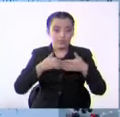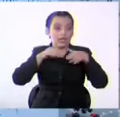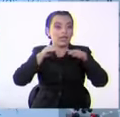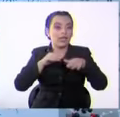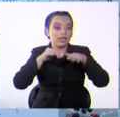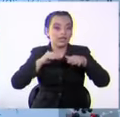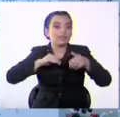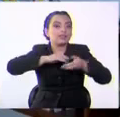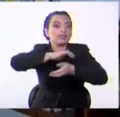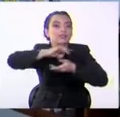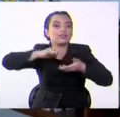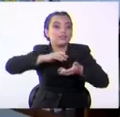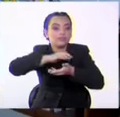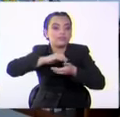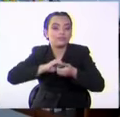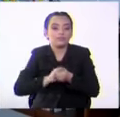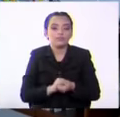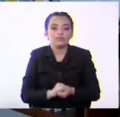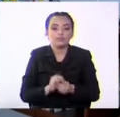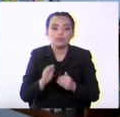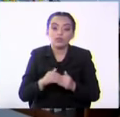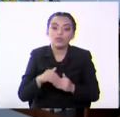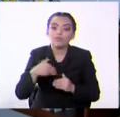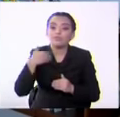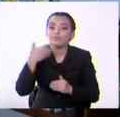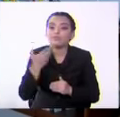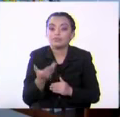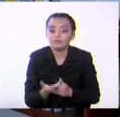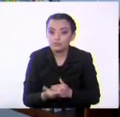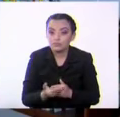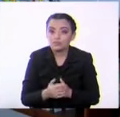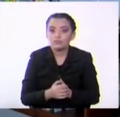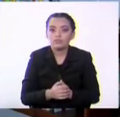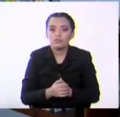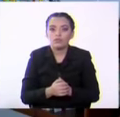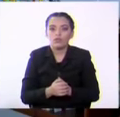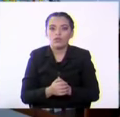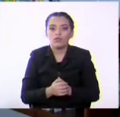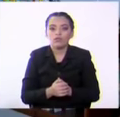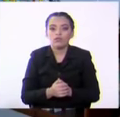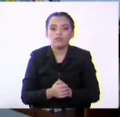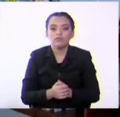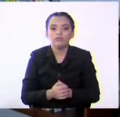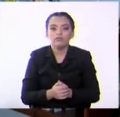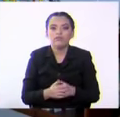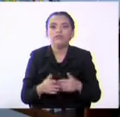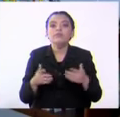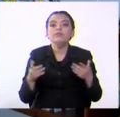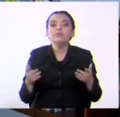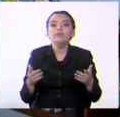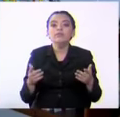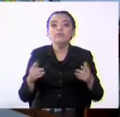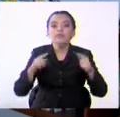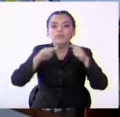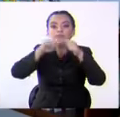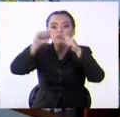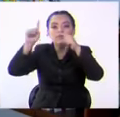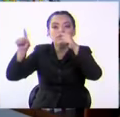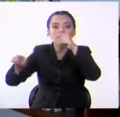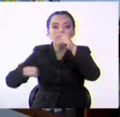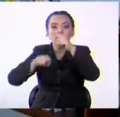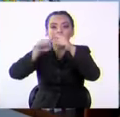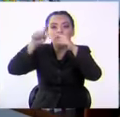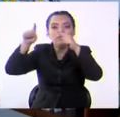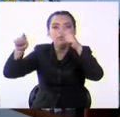ellos. Y finalmente, la propia ocurrencia misma del ciclo hidrológico también